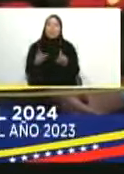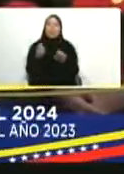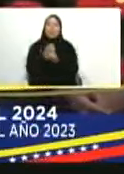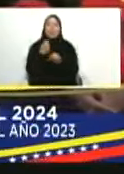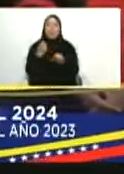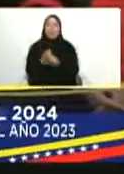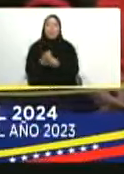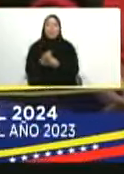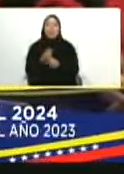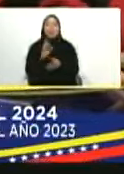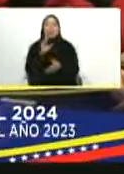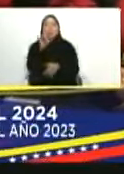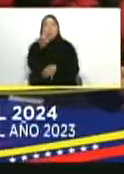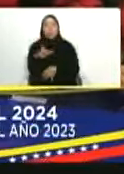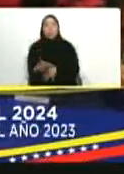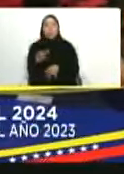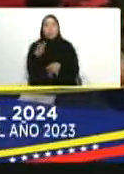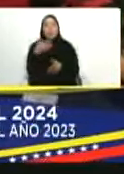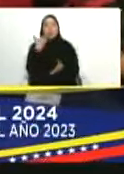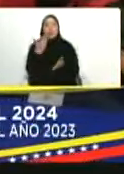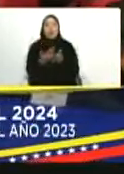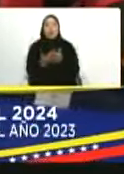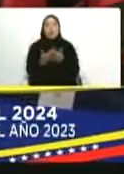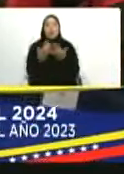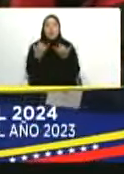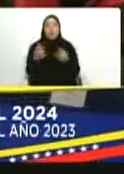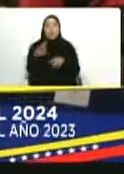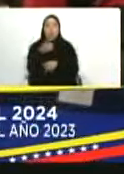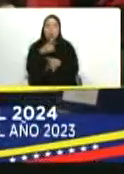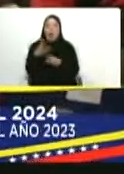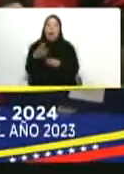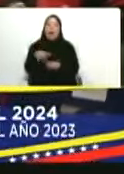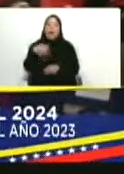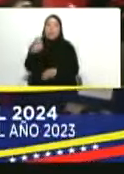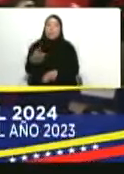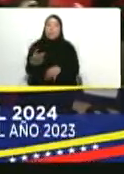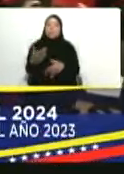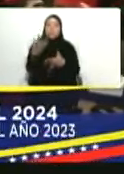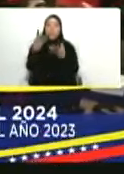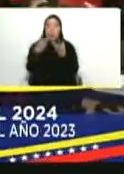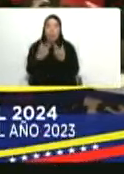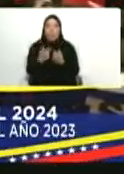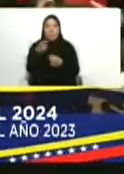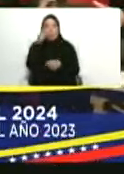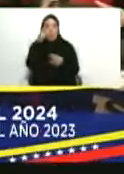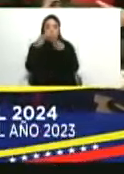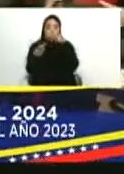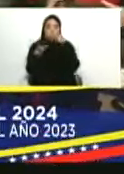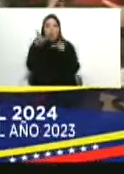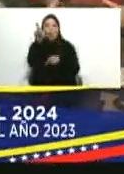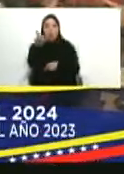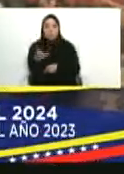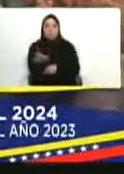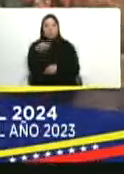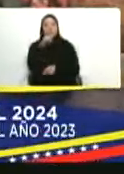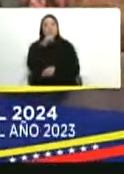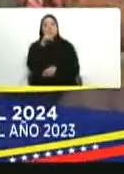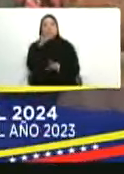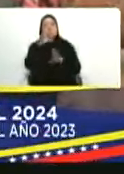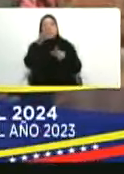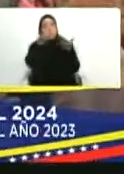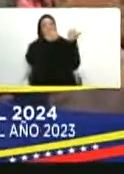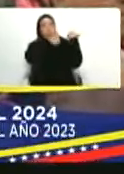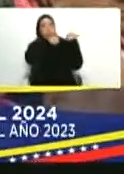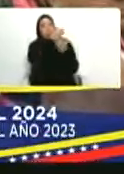Plena para ser el orador de orden. Y posteriormente, a cargo de la magistrada Carislia Beatriz Rodríguez, quien ejerce